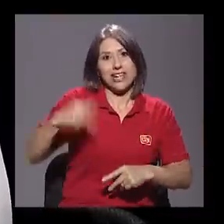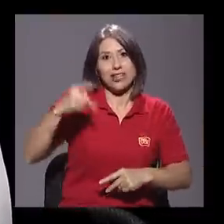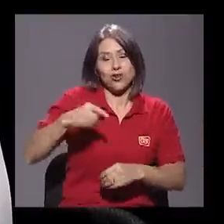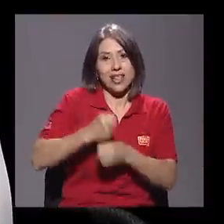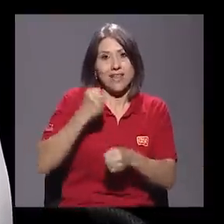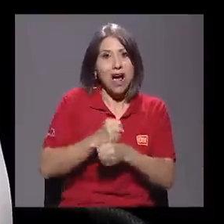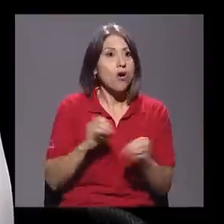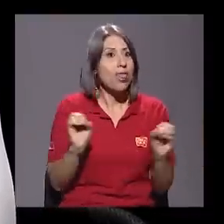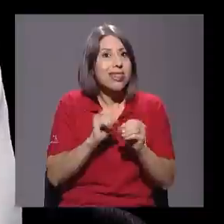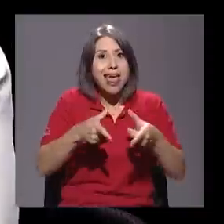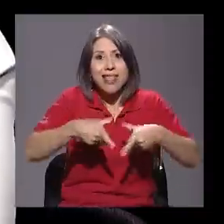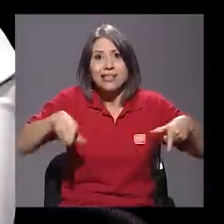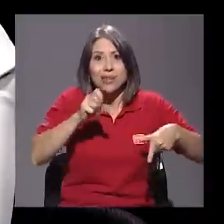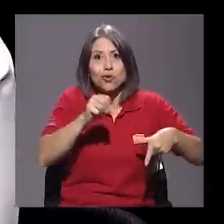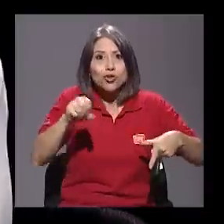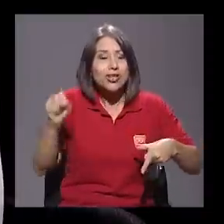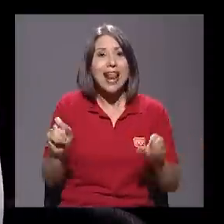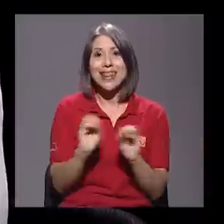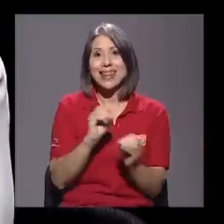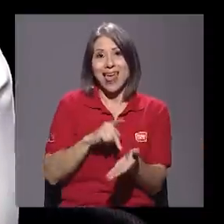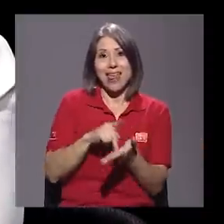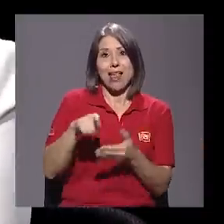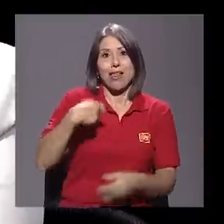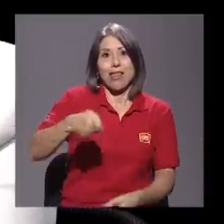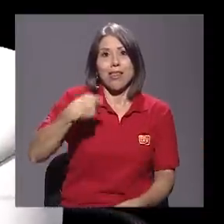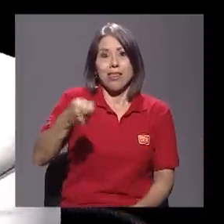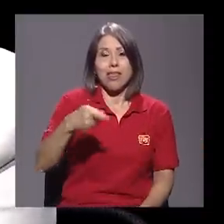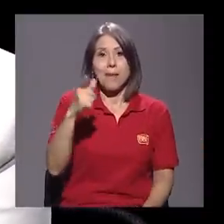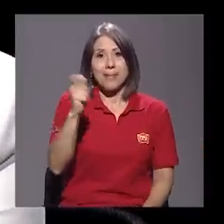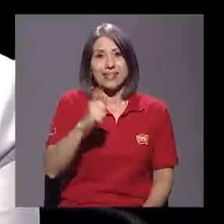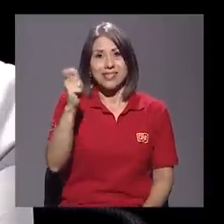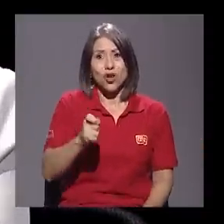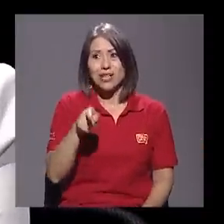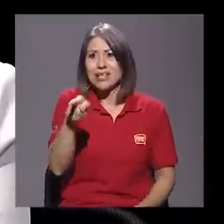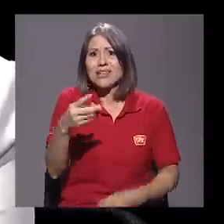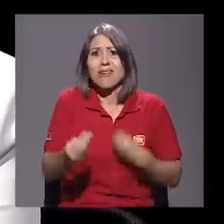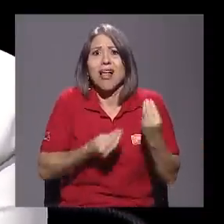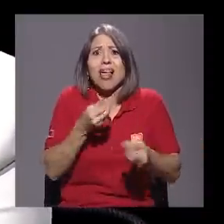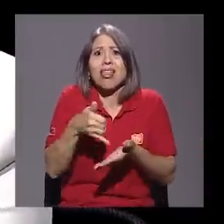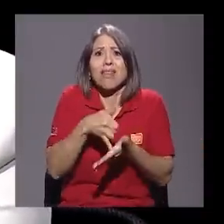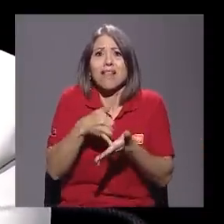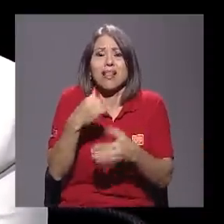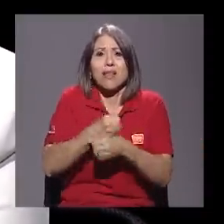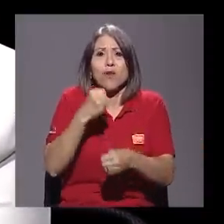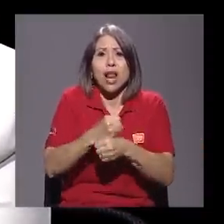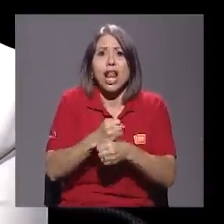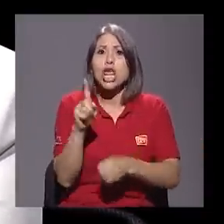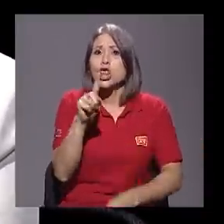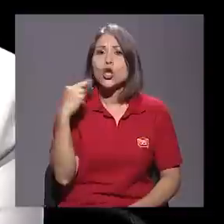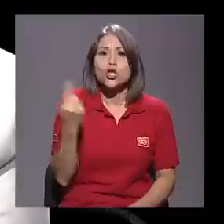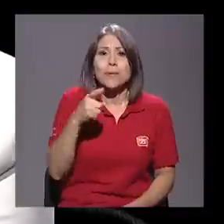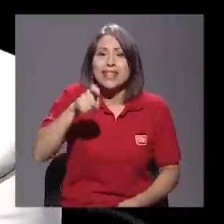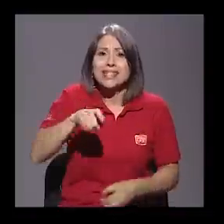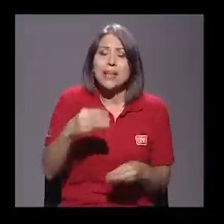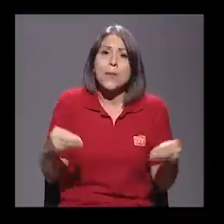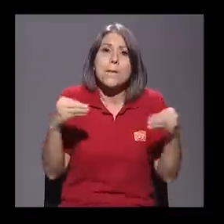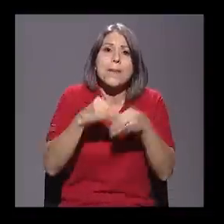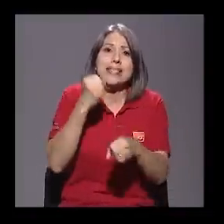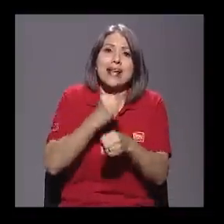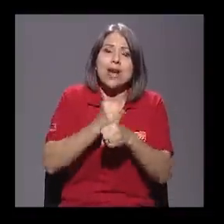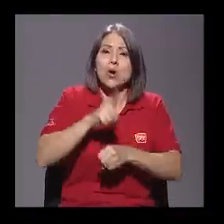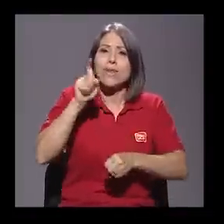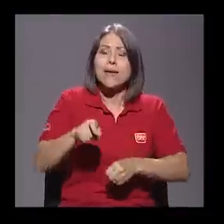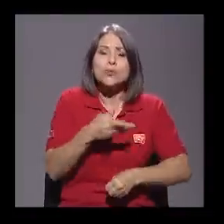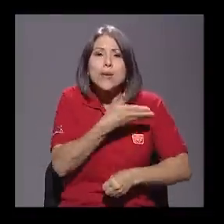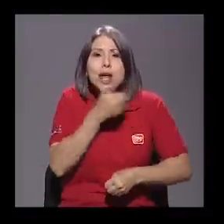cotización al sistema de pensiones. Eso es precarización laboral. Entonces, no solo necesitamos más trabajo, tenemos que avanzar hacia mejor dignificarlo.